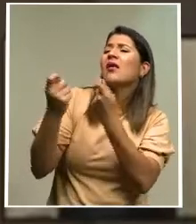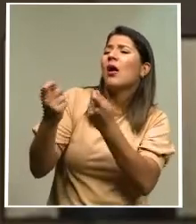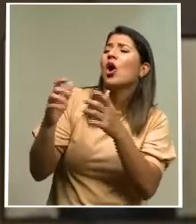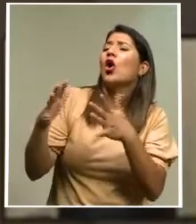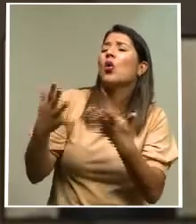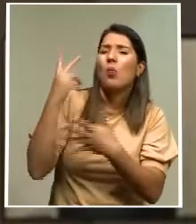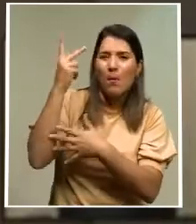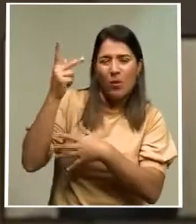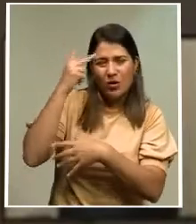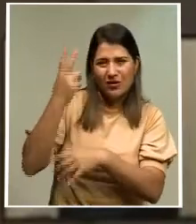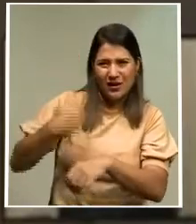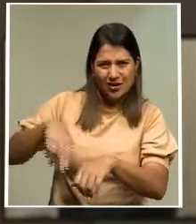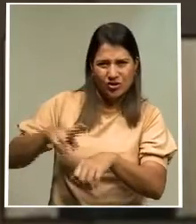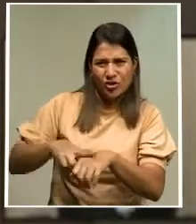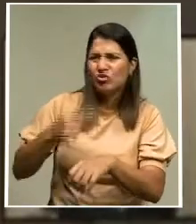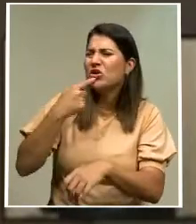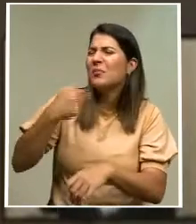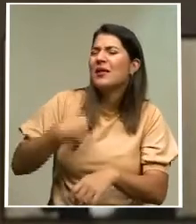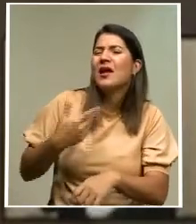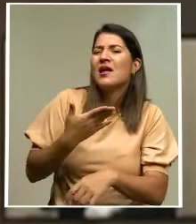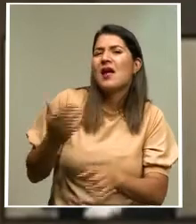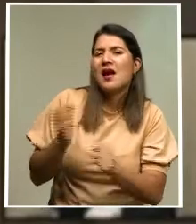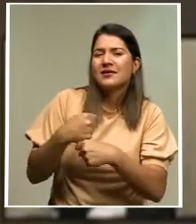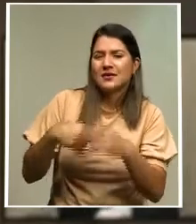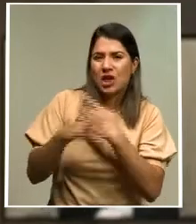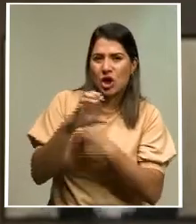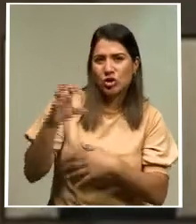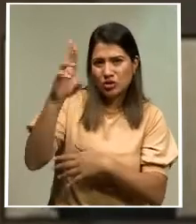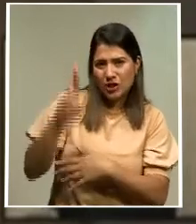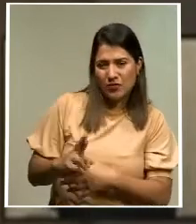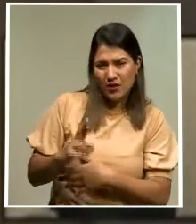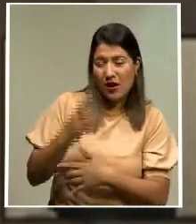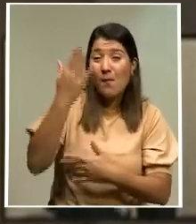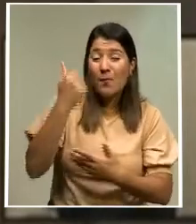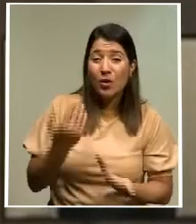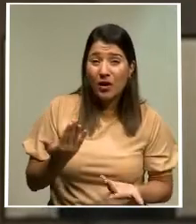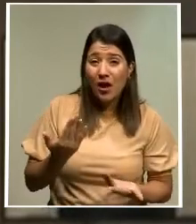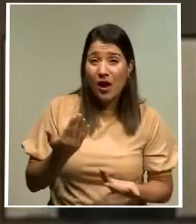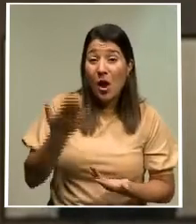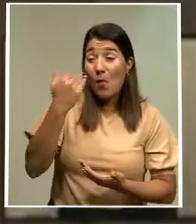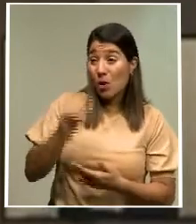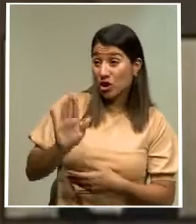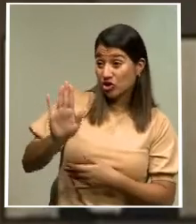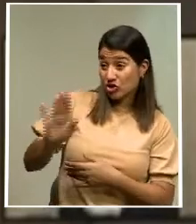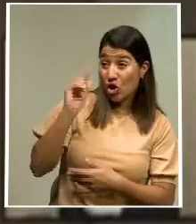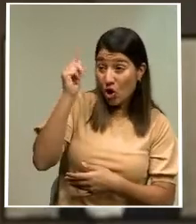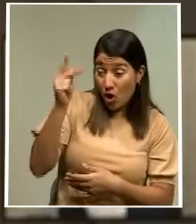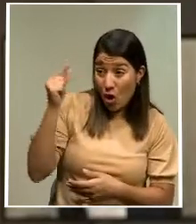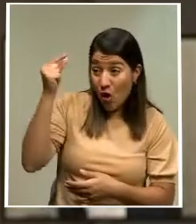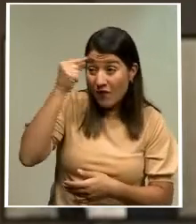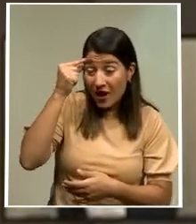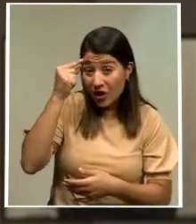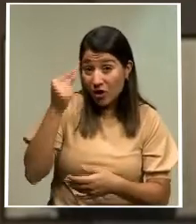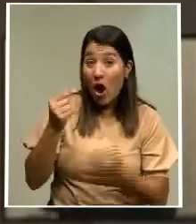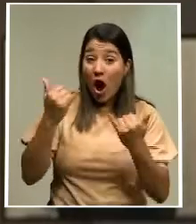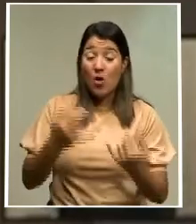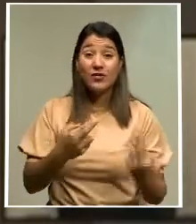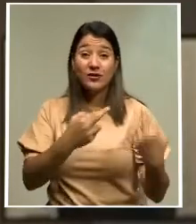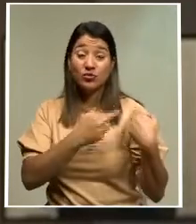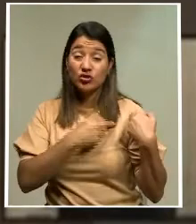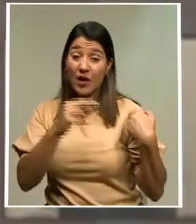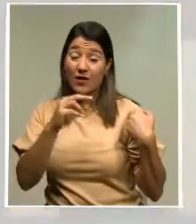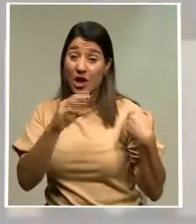No me venga a decir lo que hay que hacer en este país, porque precisamente es su gobierno el que tiene al país de